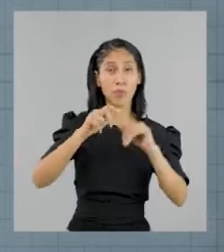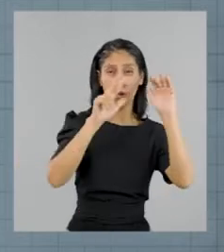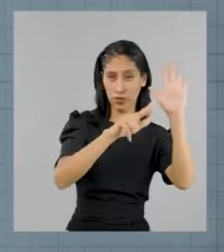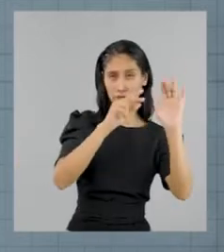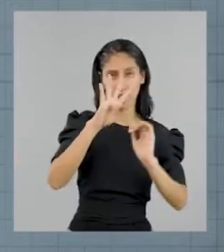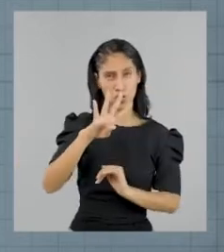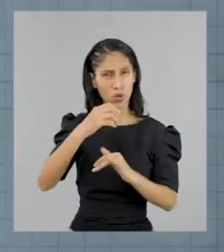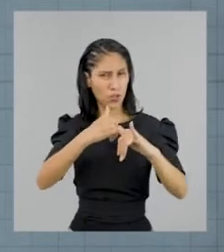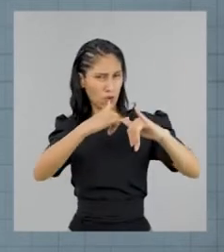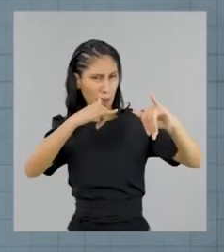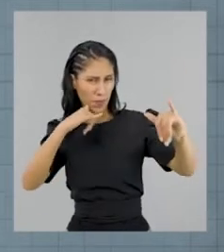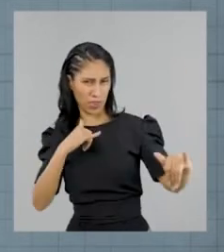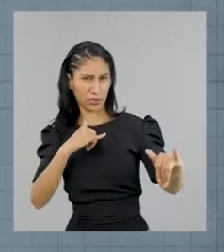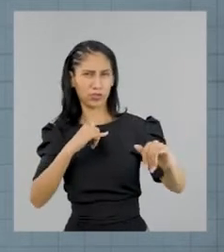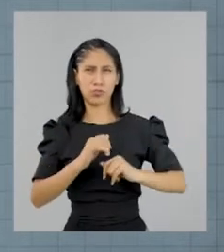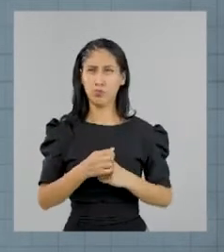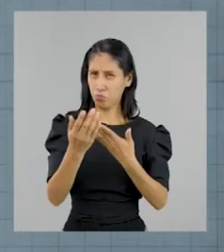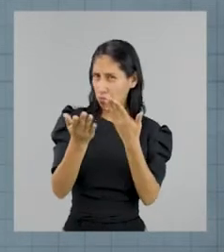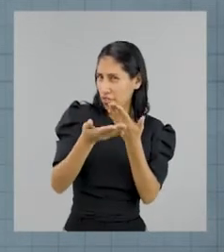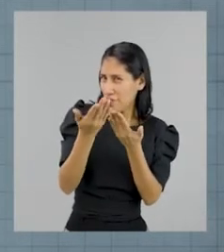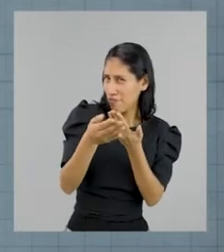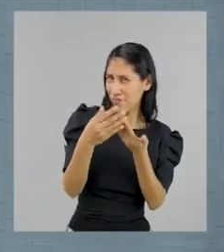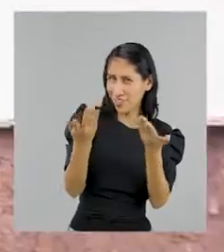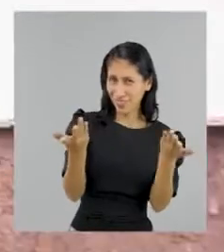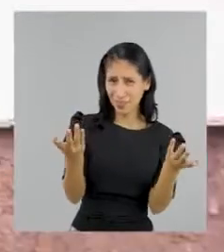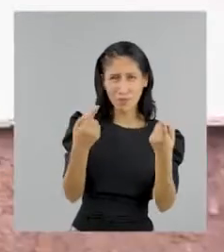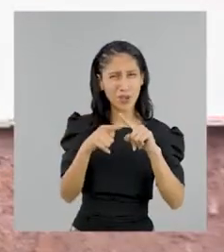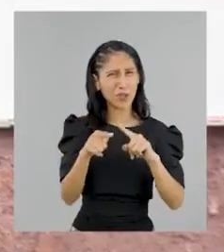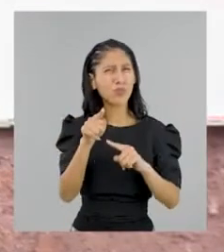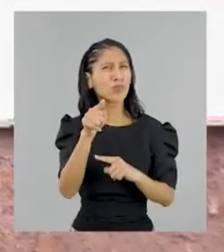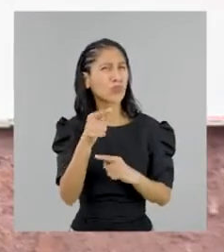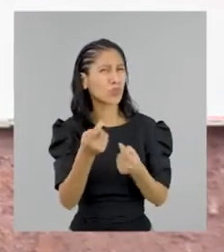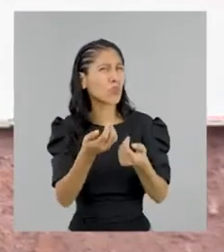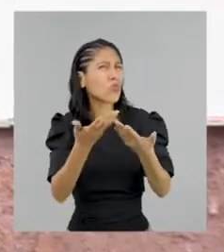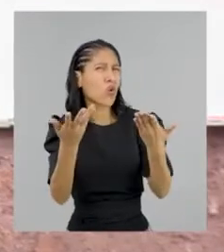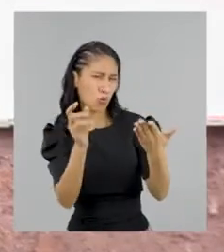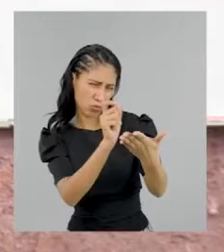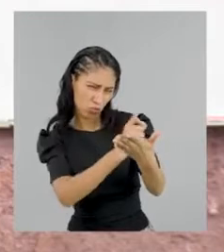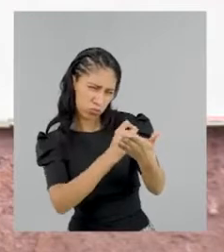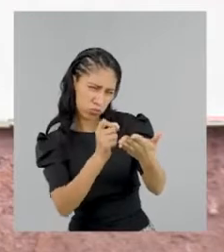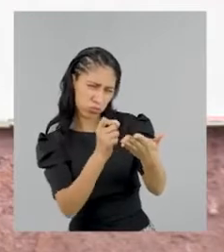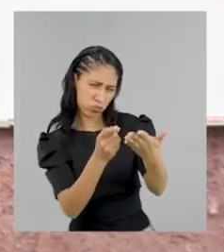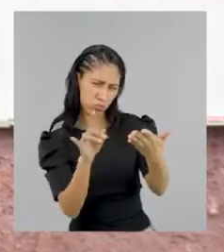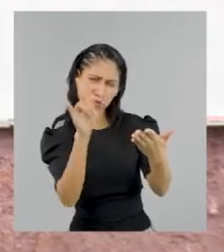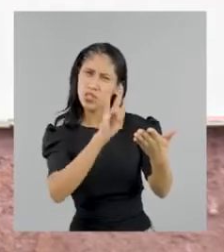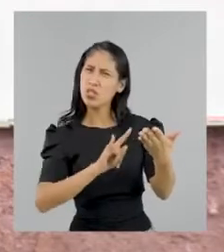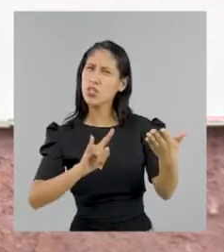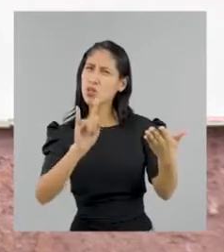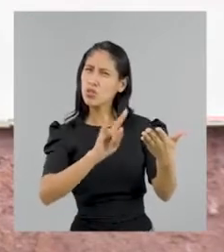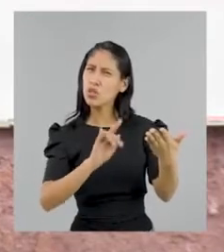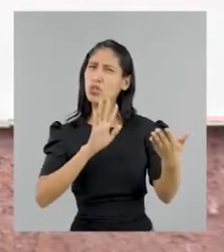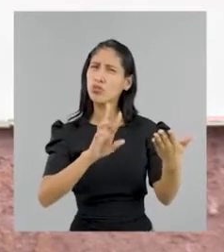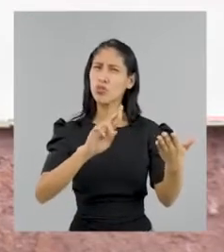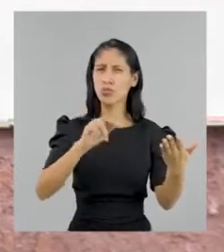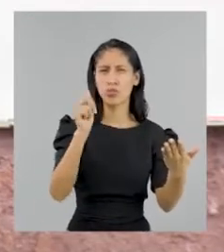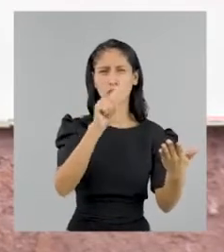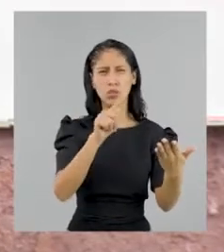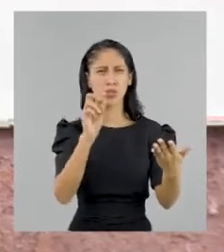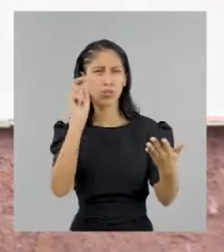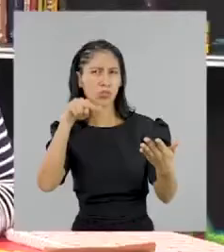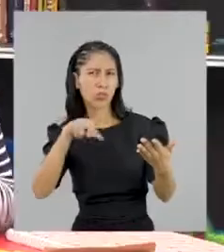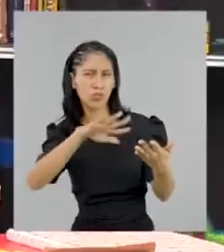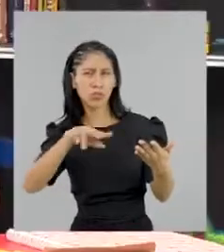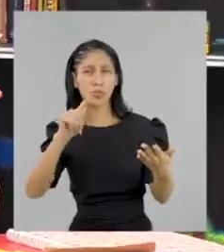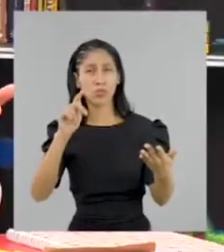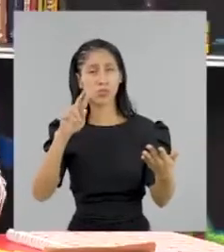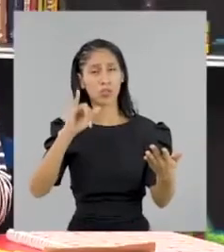13,84 metros. ¡Qué sencillo! Pero ¿cómo sabes que debes utilizar esa razón trigonométrica y no